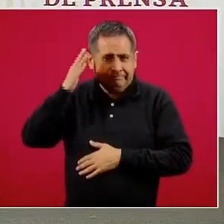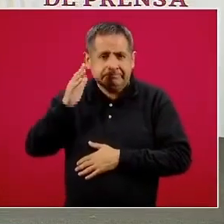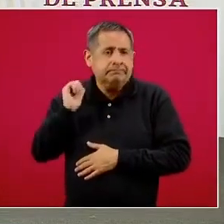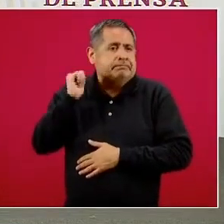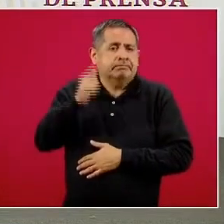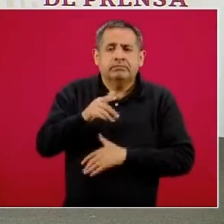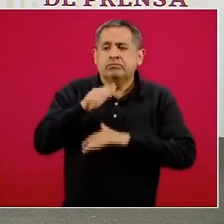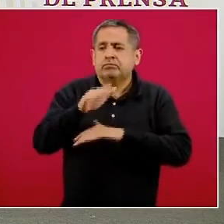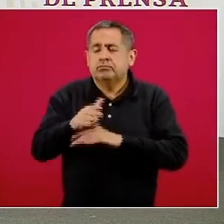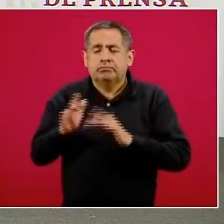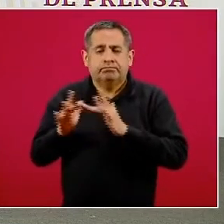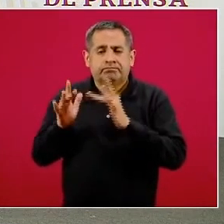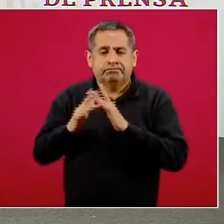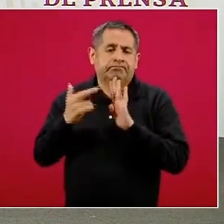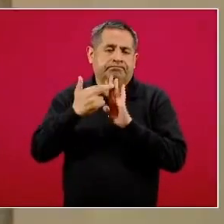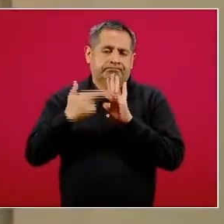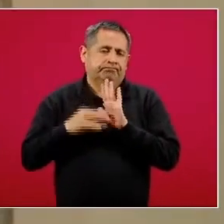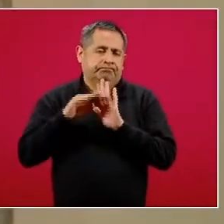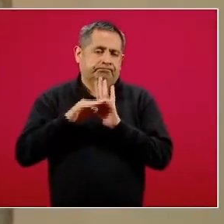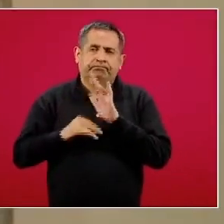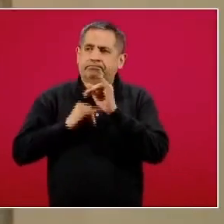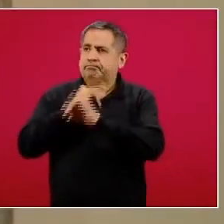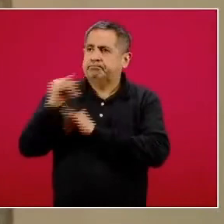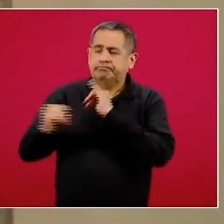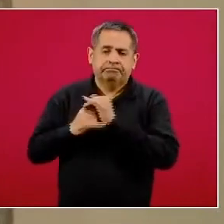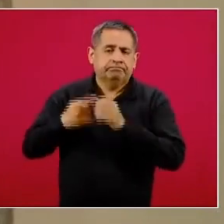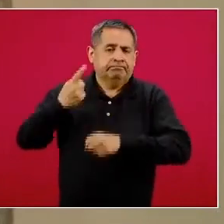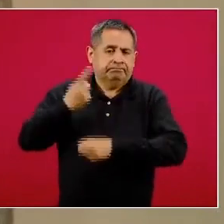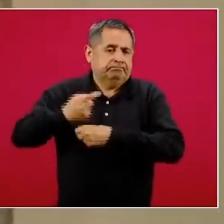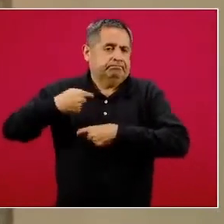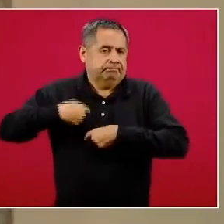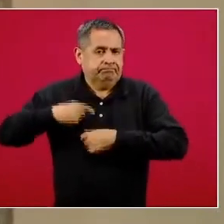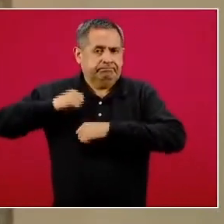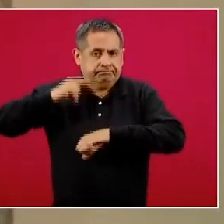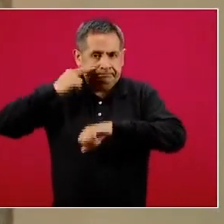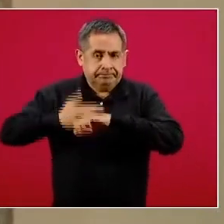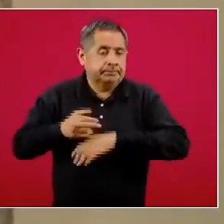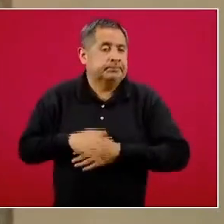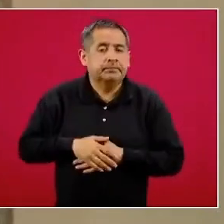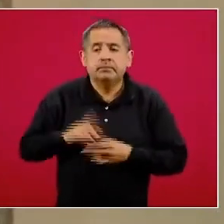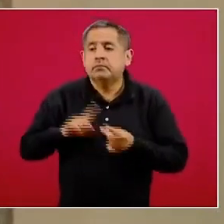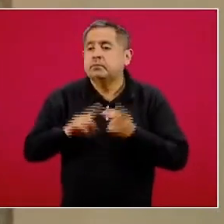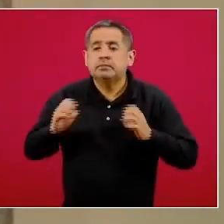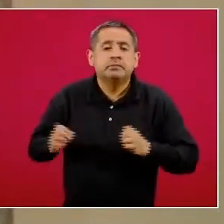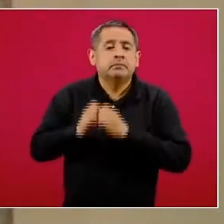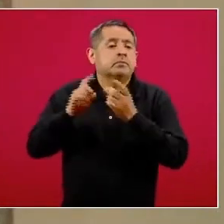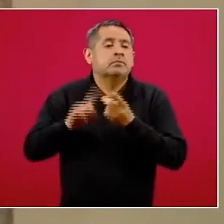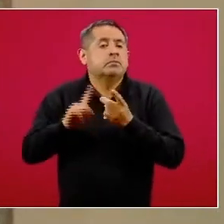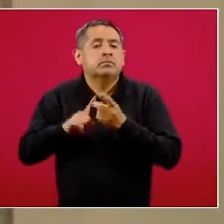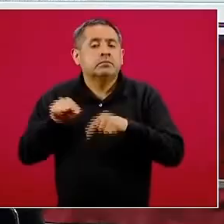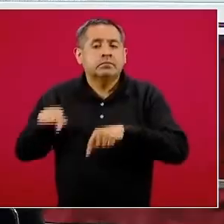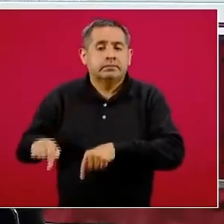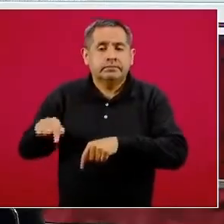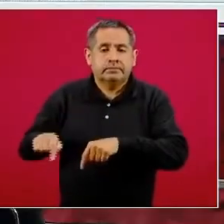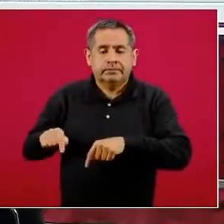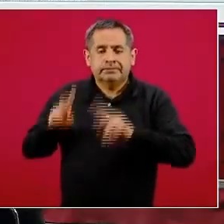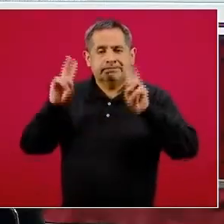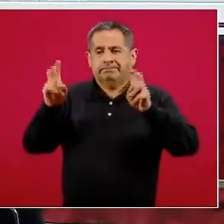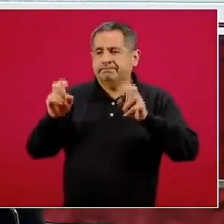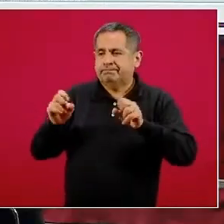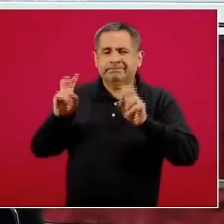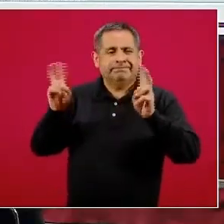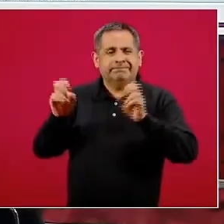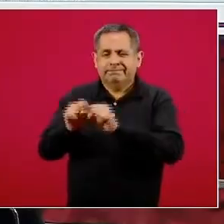contacto específico a través del Reglamento Sanitario Internacional, y como centro de operación de emergencias operamos precisamente como sala de